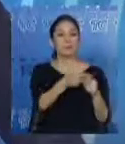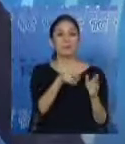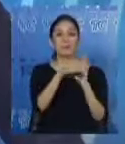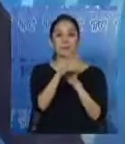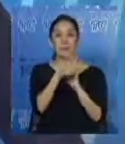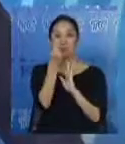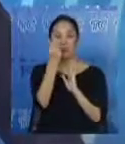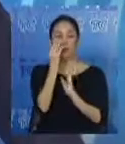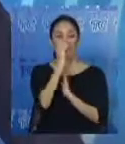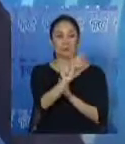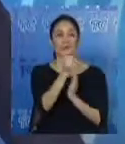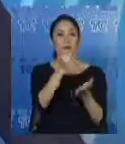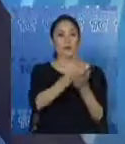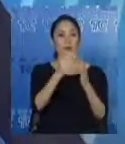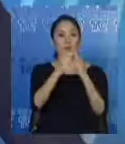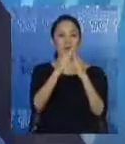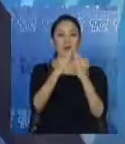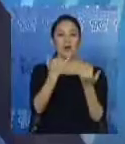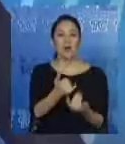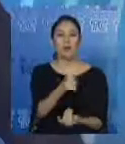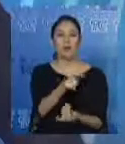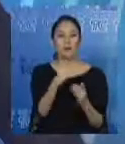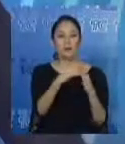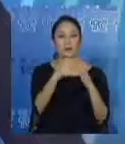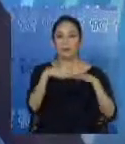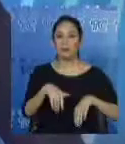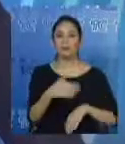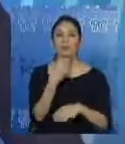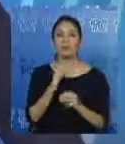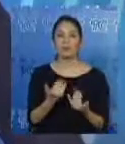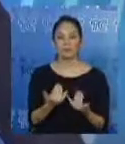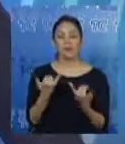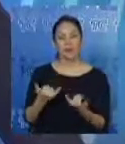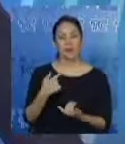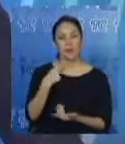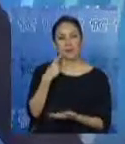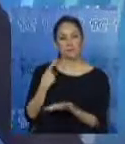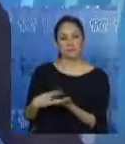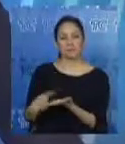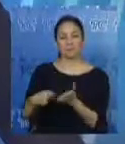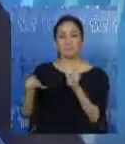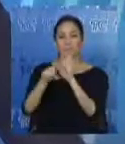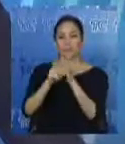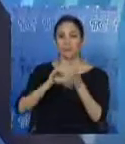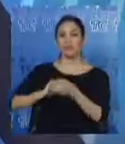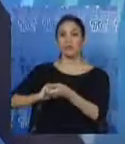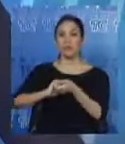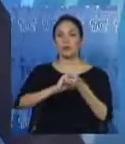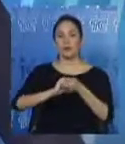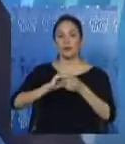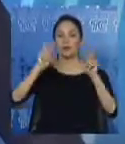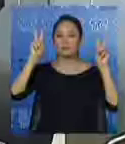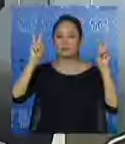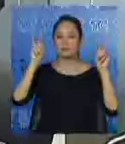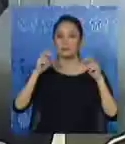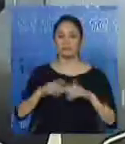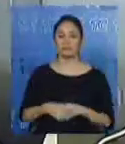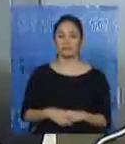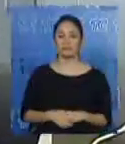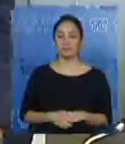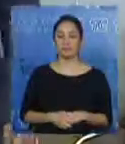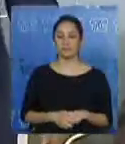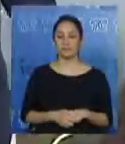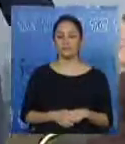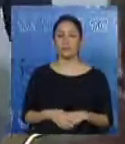que perdieron sus viviendas por el terremoto. Lo hizo como parte del análisis del proyecto de ley de solidaridad.